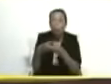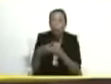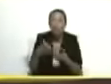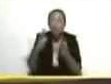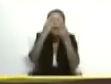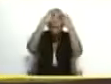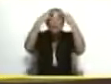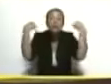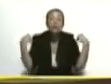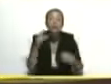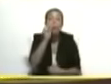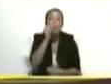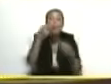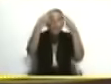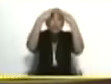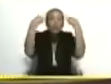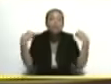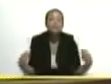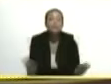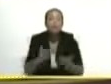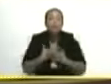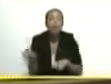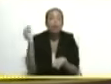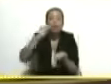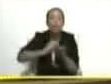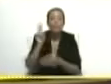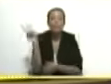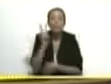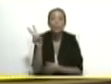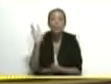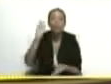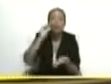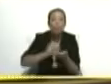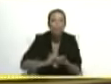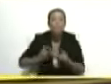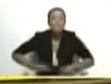inocente volviera a su patria.